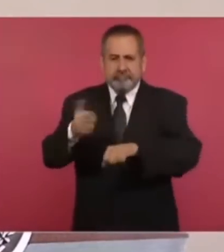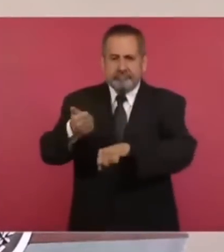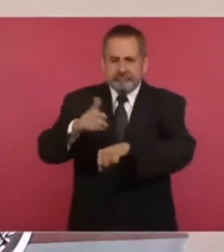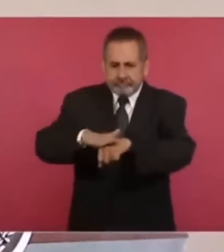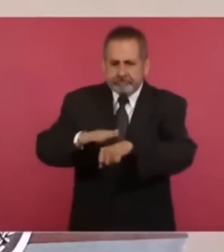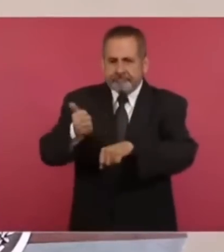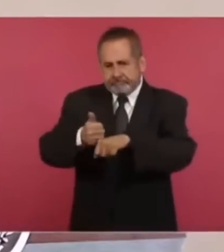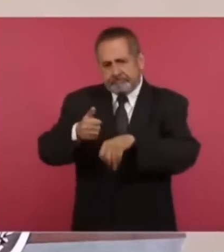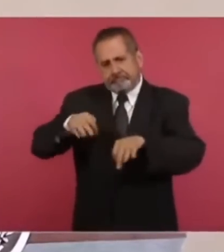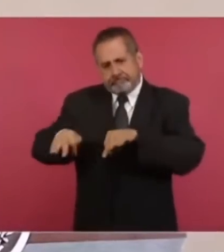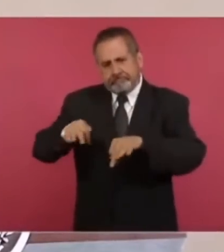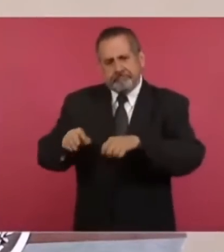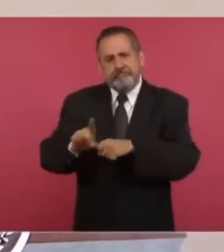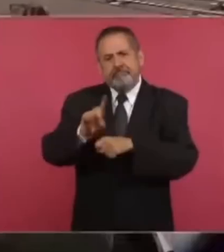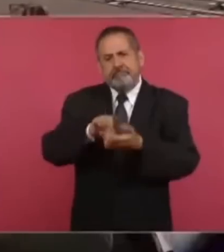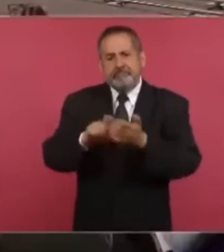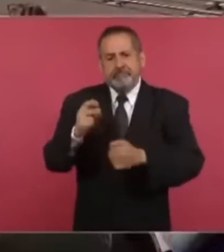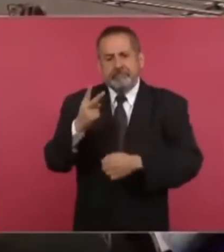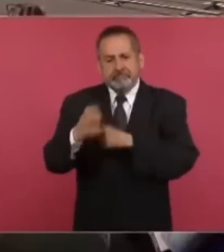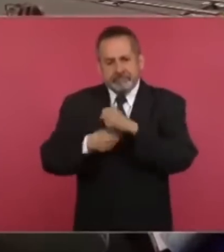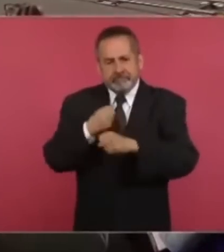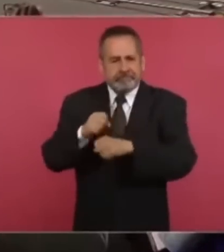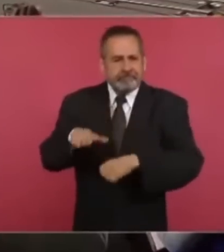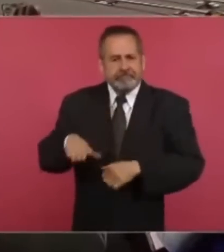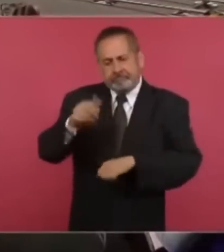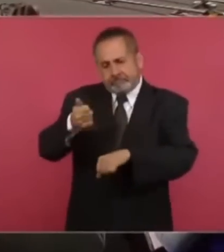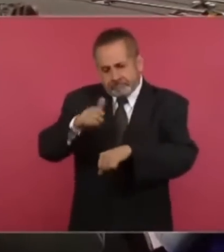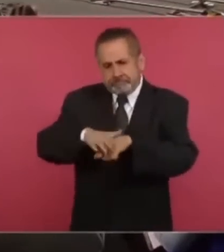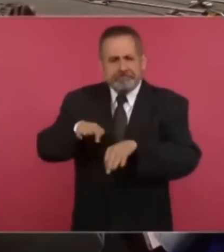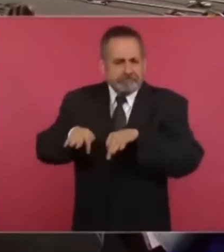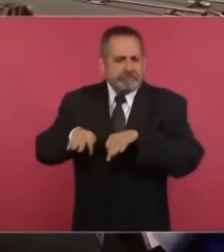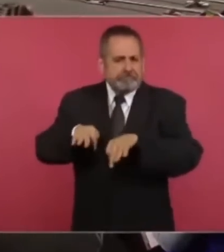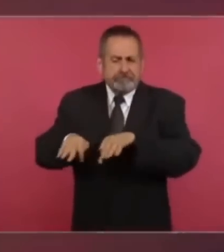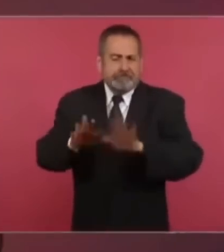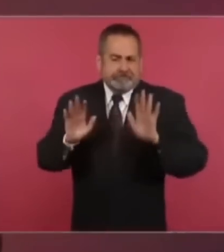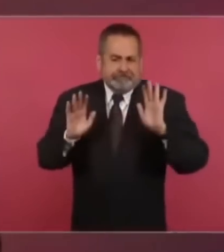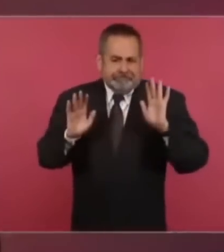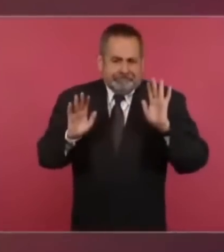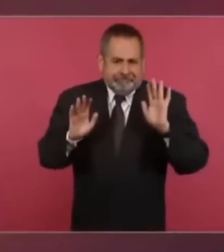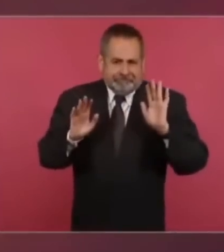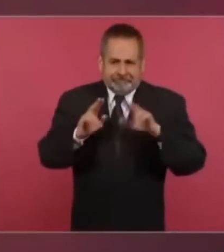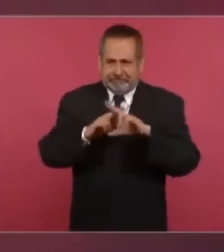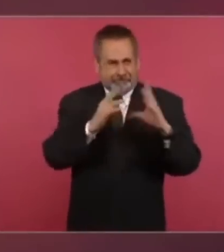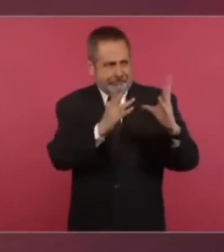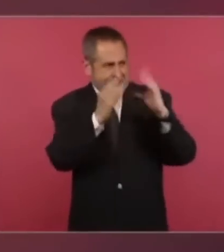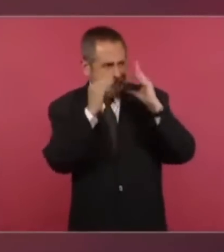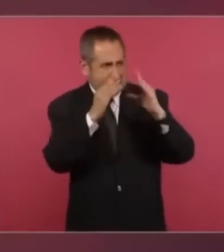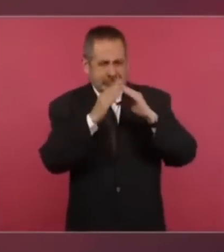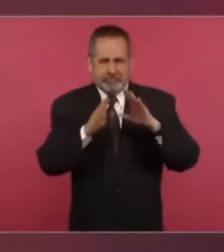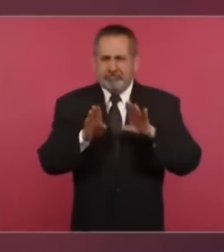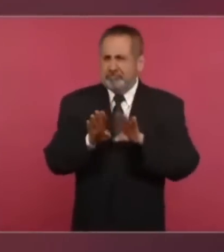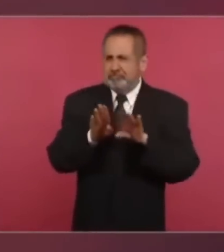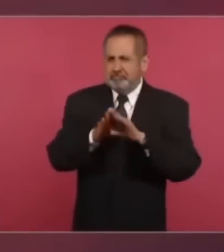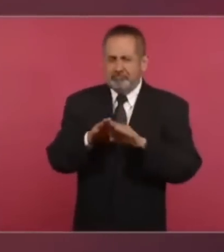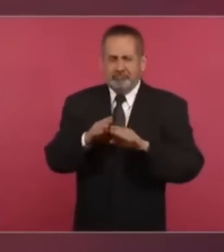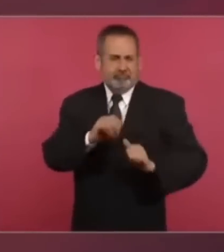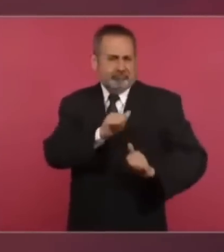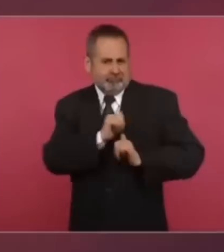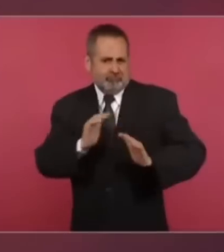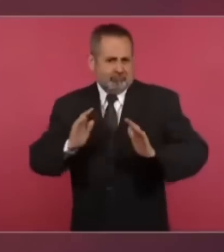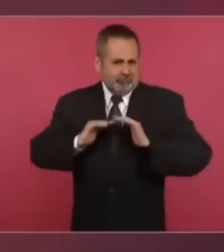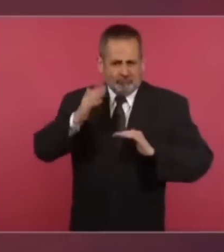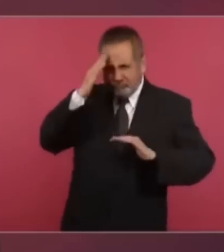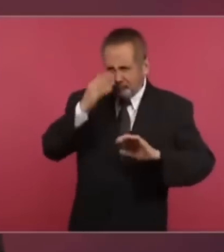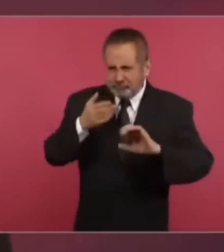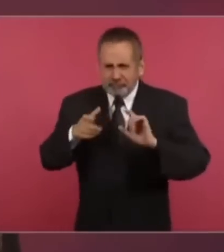administración pública desde los 22 años y no, pues no tenemos ningún entrenamiento militar,